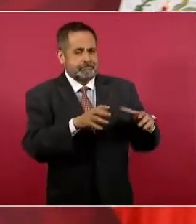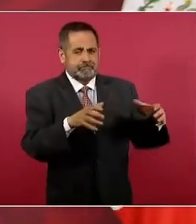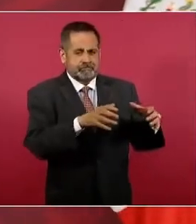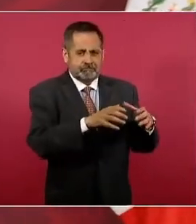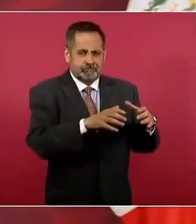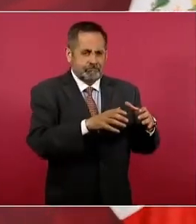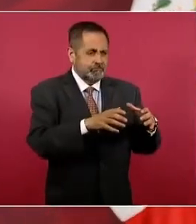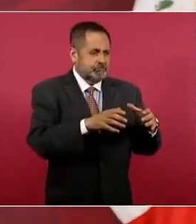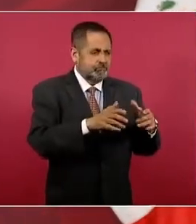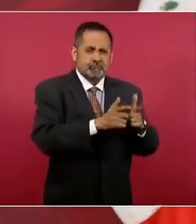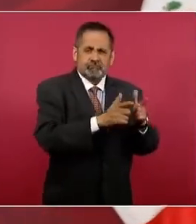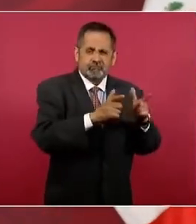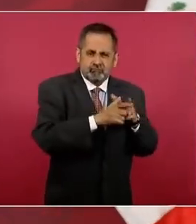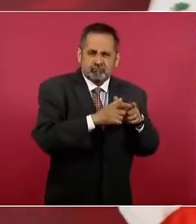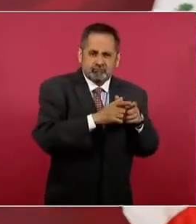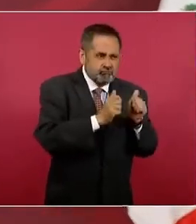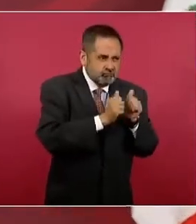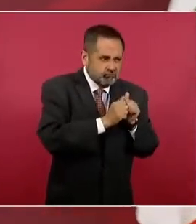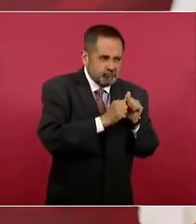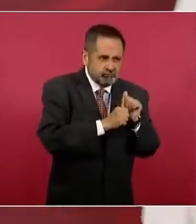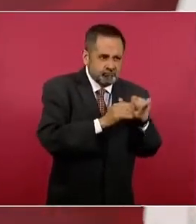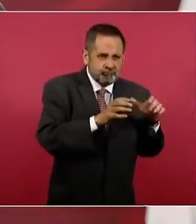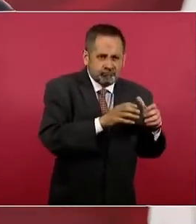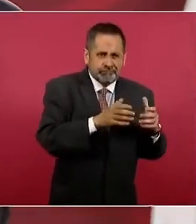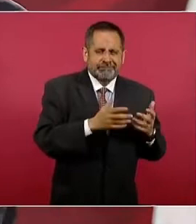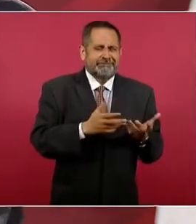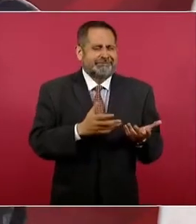porque ni siquiera fue